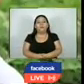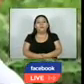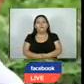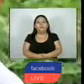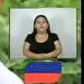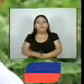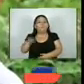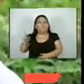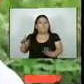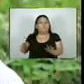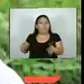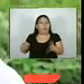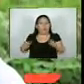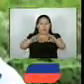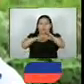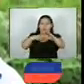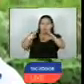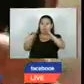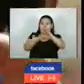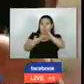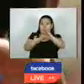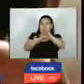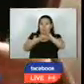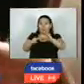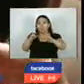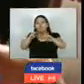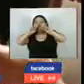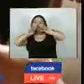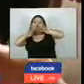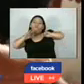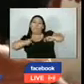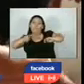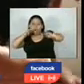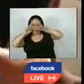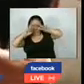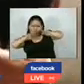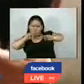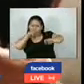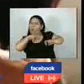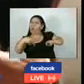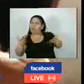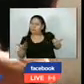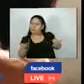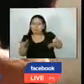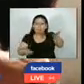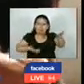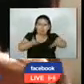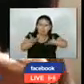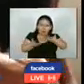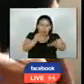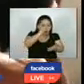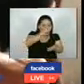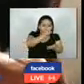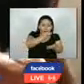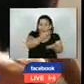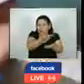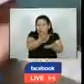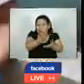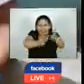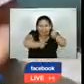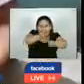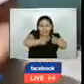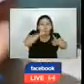En función de que, pues, por medio de redes sociales, la inteligencia de la Policía Nacional Civil detectó que estaban comercializando suplementos que están,